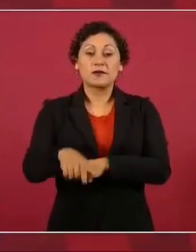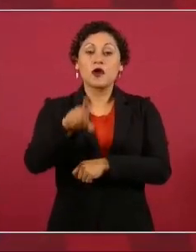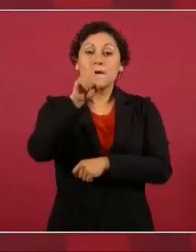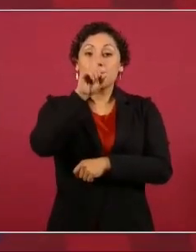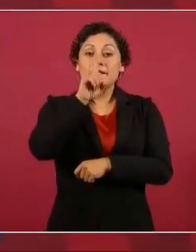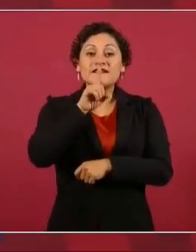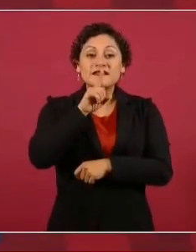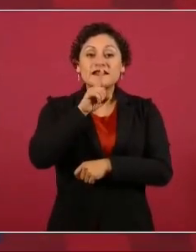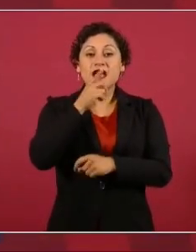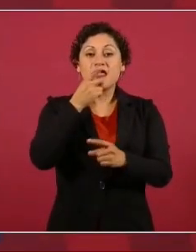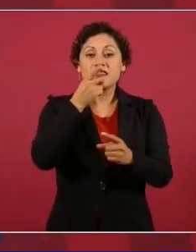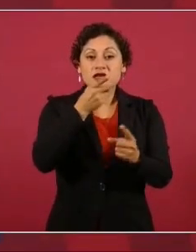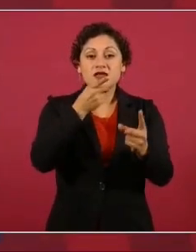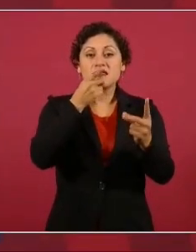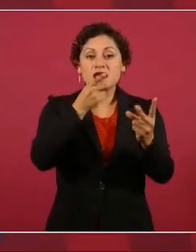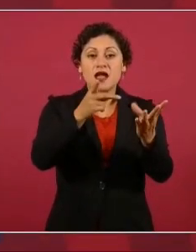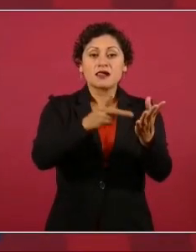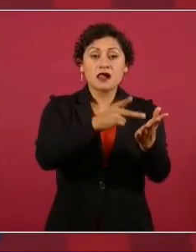verdad.